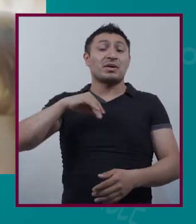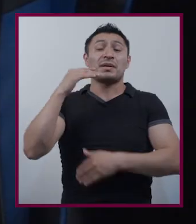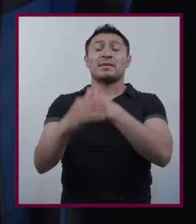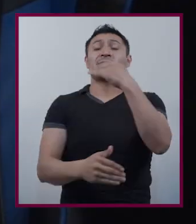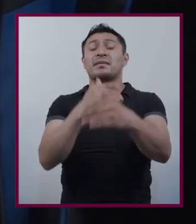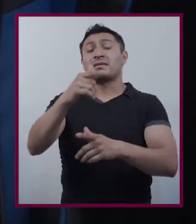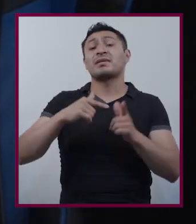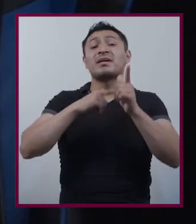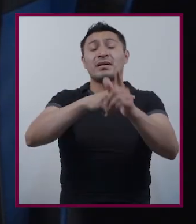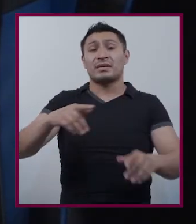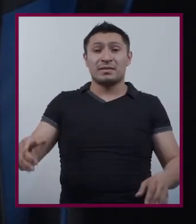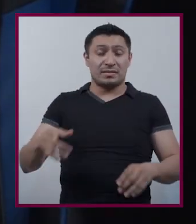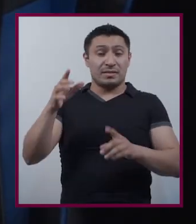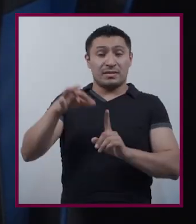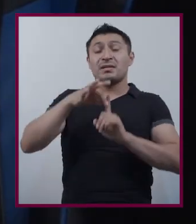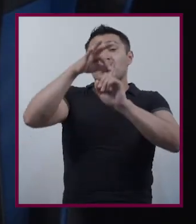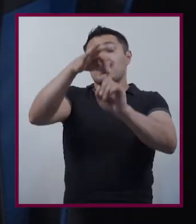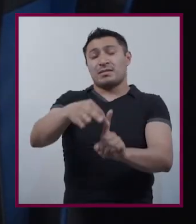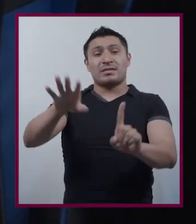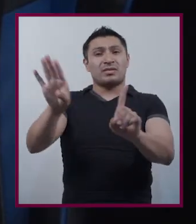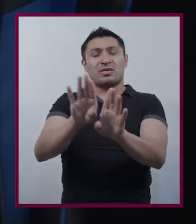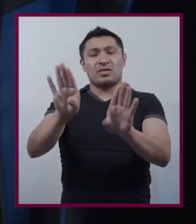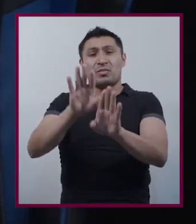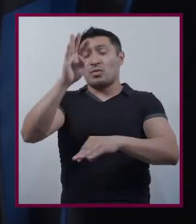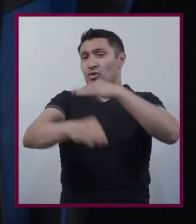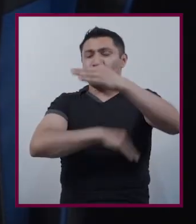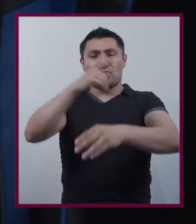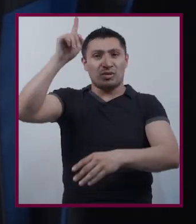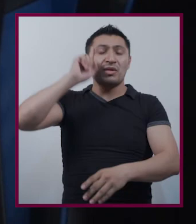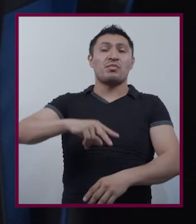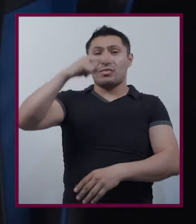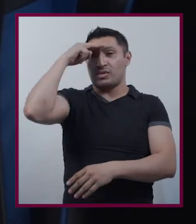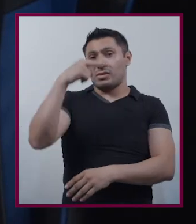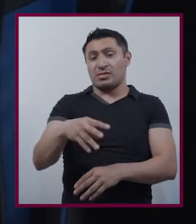después. Reivindicarla es reivindicar a todas las mujeres